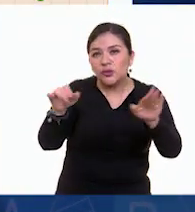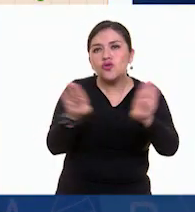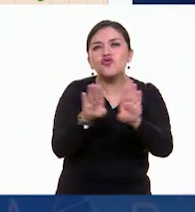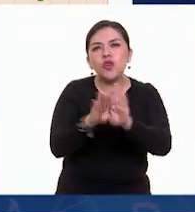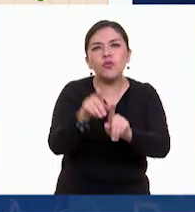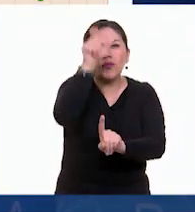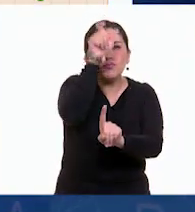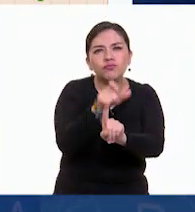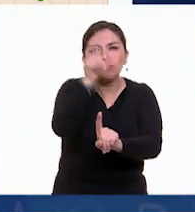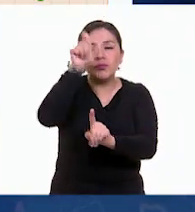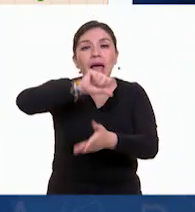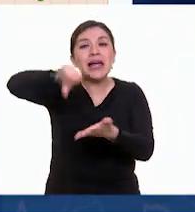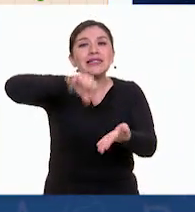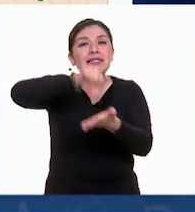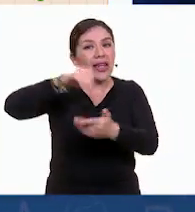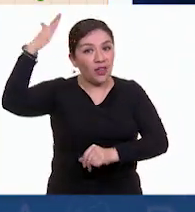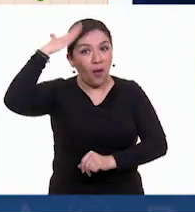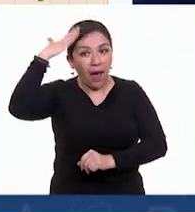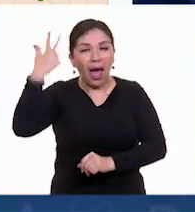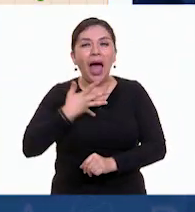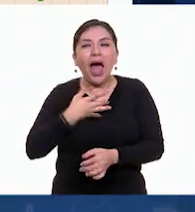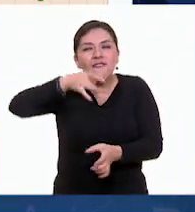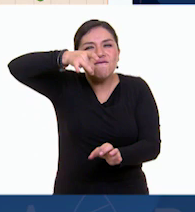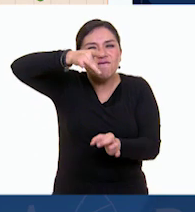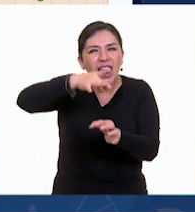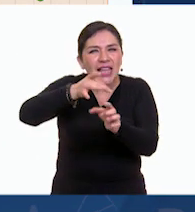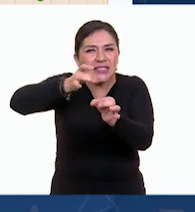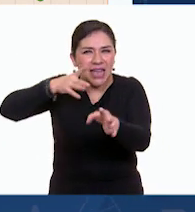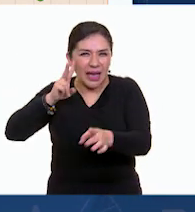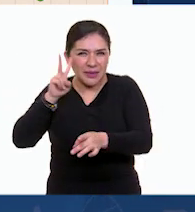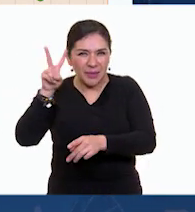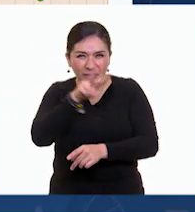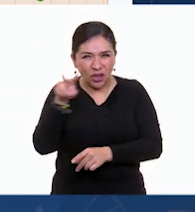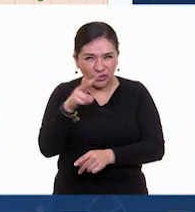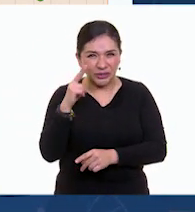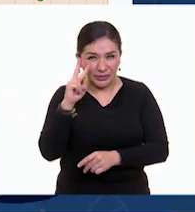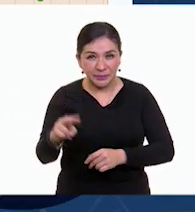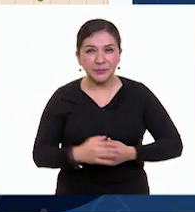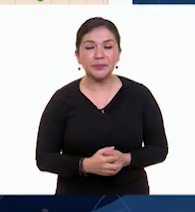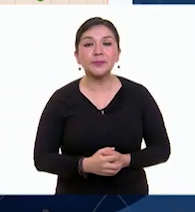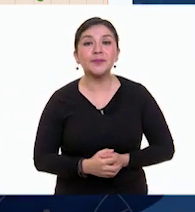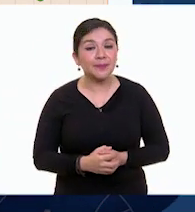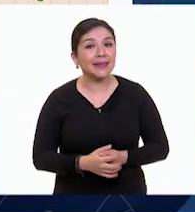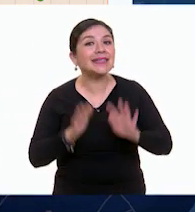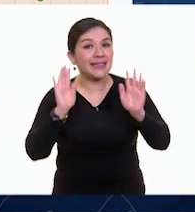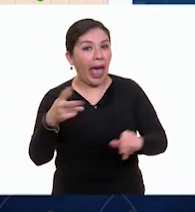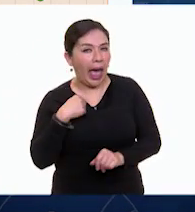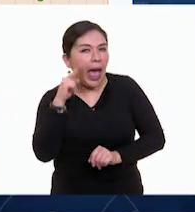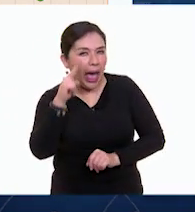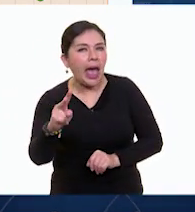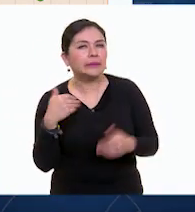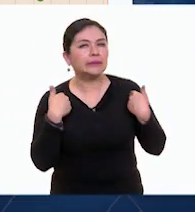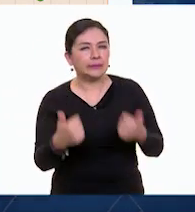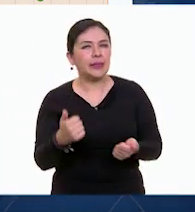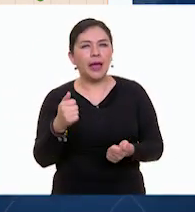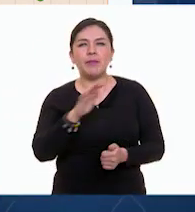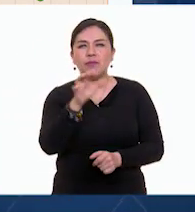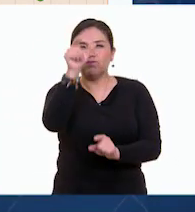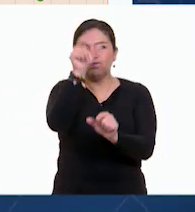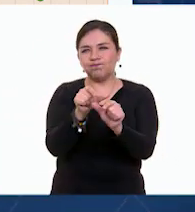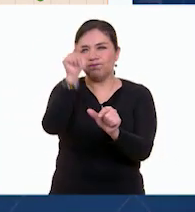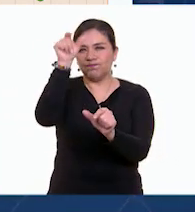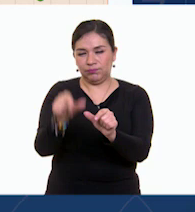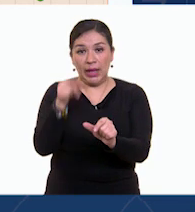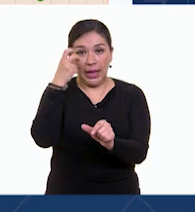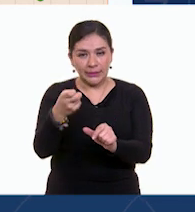las columnas centrales que están marcadas con una flecha. ¿Ya las vieron? Sí, maestra, ya las identifiqué perfectamente